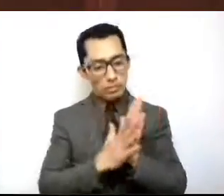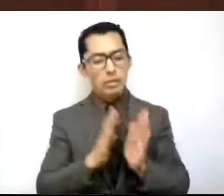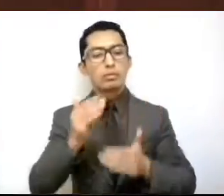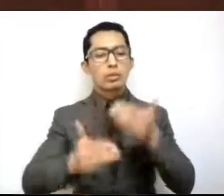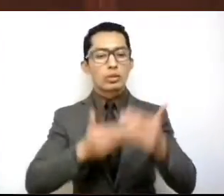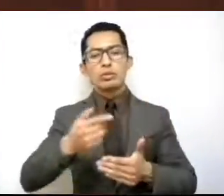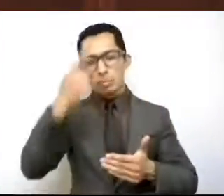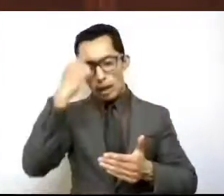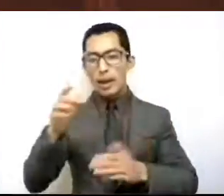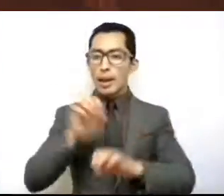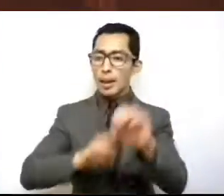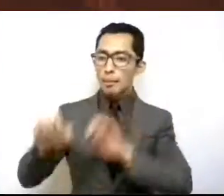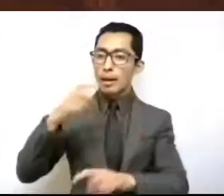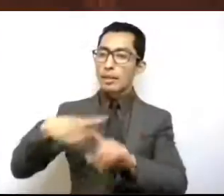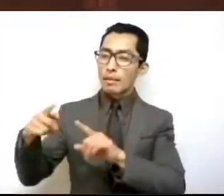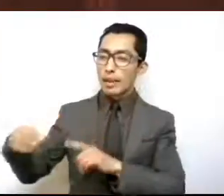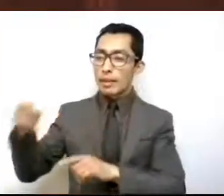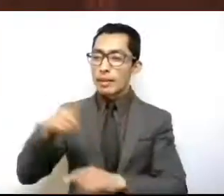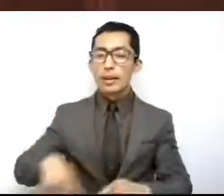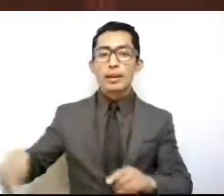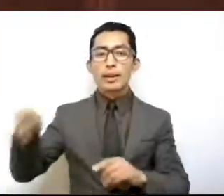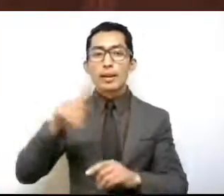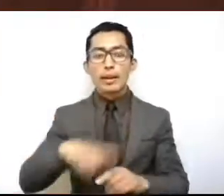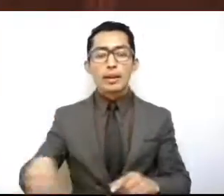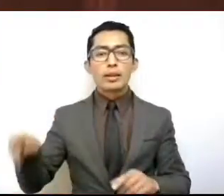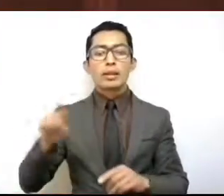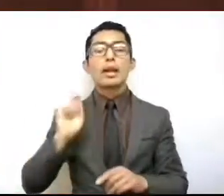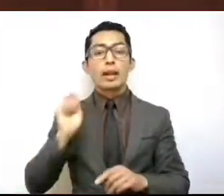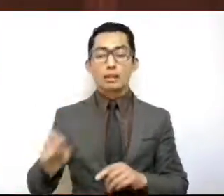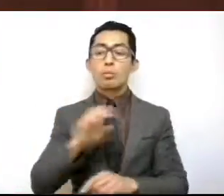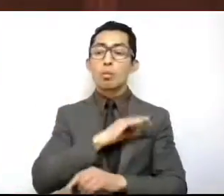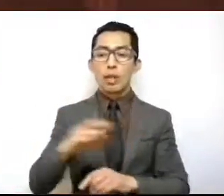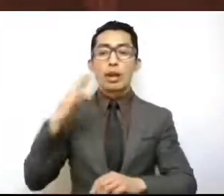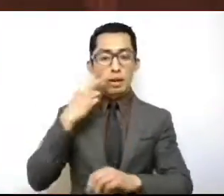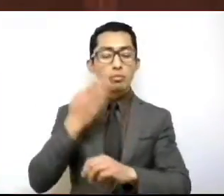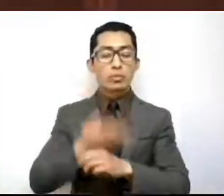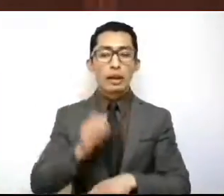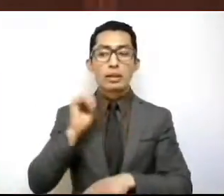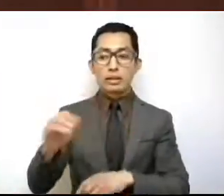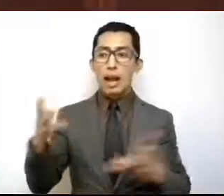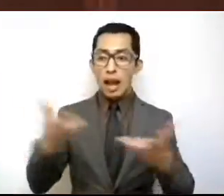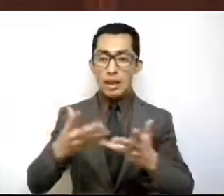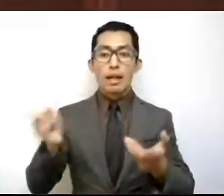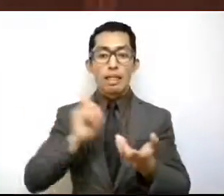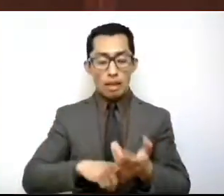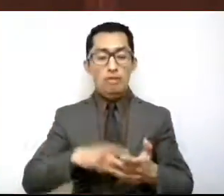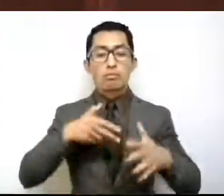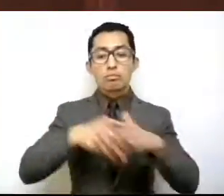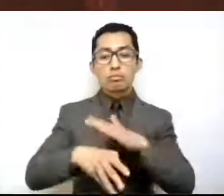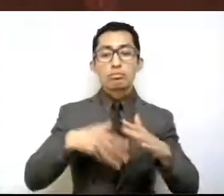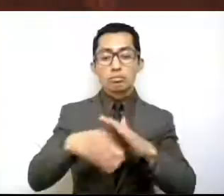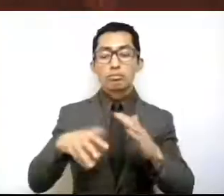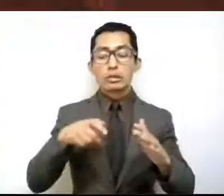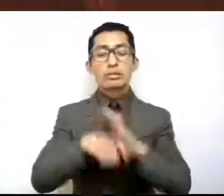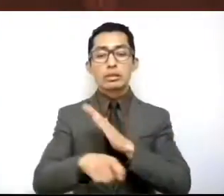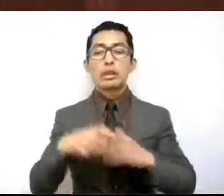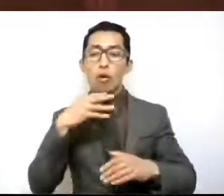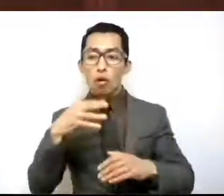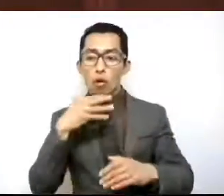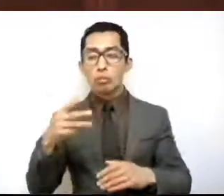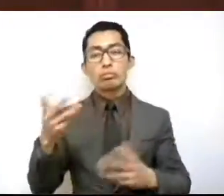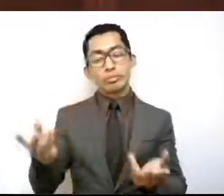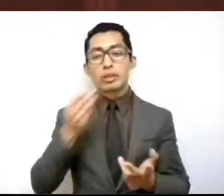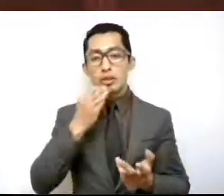las empresas puedan ser penalmente responsables de los delitos cometidos a su nombre, por su cuenta, en